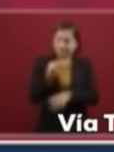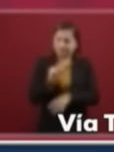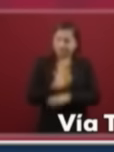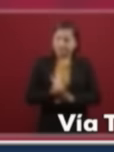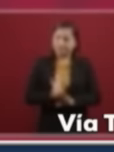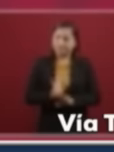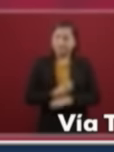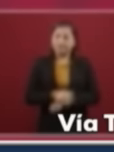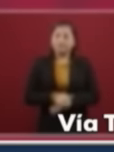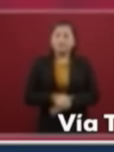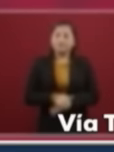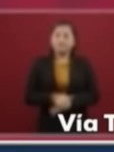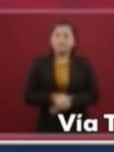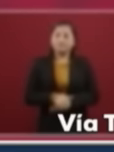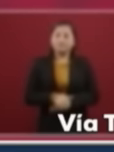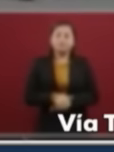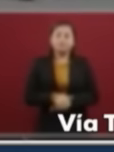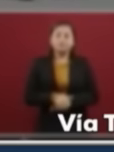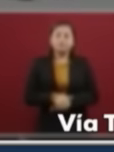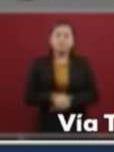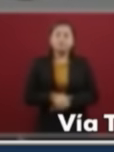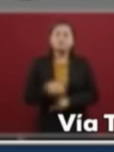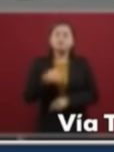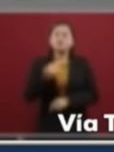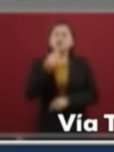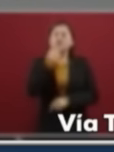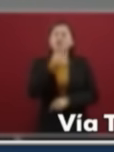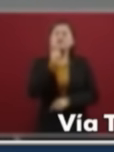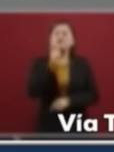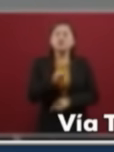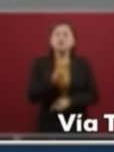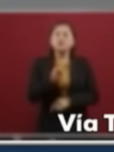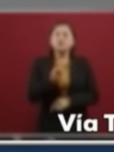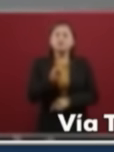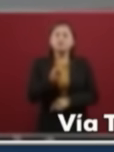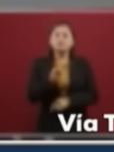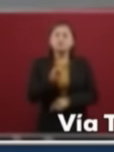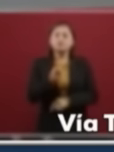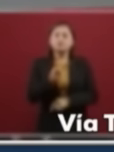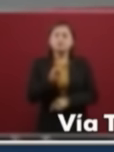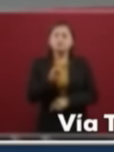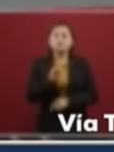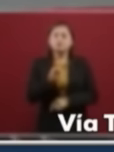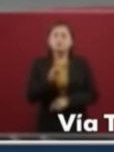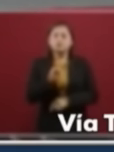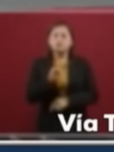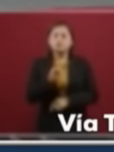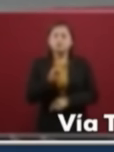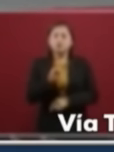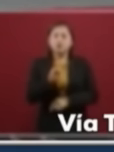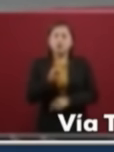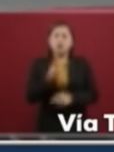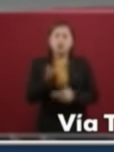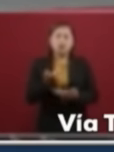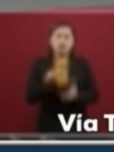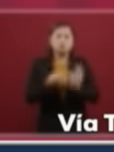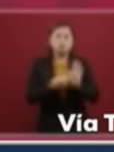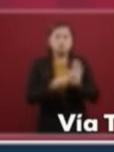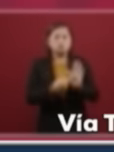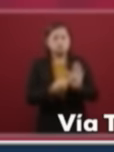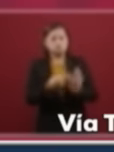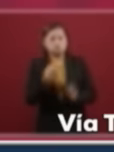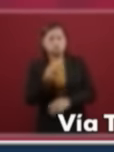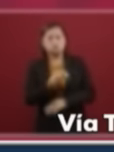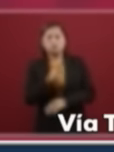a cientos de personas, tiene prisioneros políticos, hay censura de prensa, y López Obrador parece que sigue apoyando